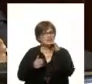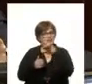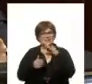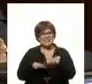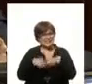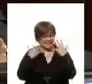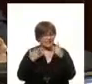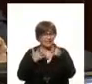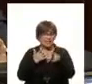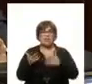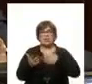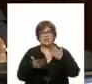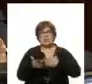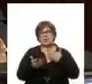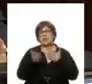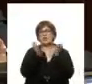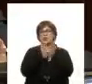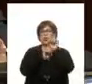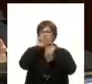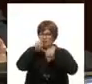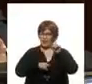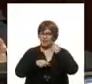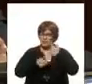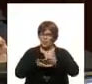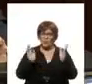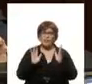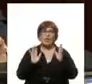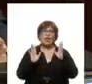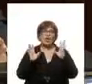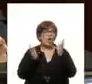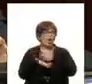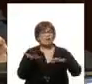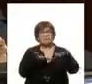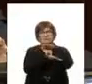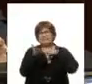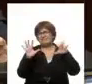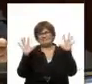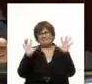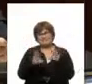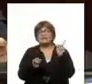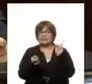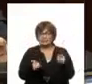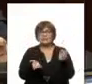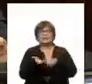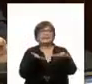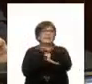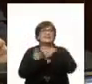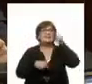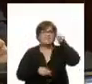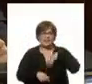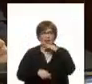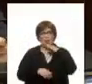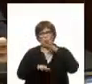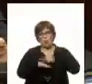que desató protestas de los estudiantes universitarios por la catástrofe ambiental y el contexto de corrupción que la había originado.